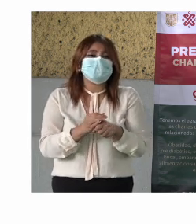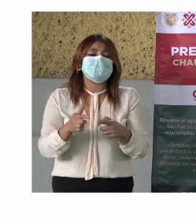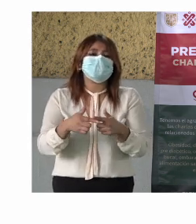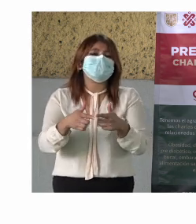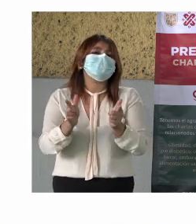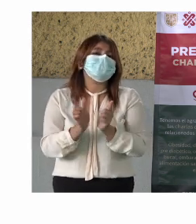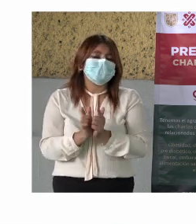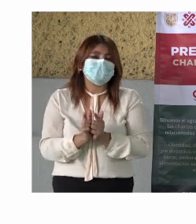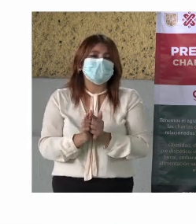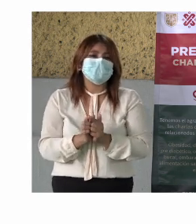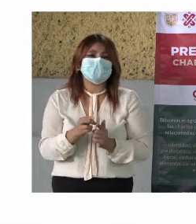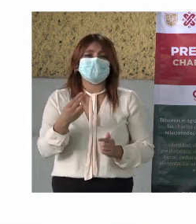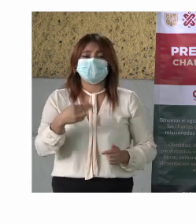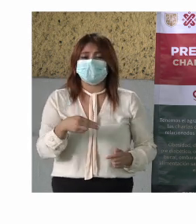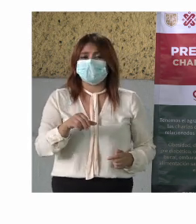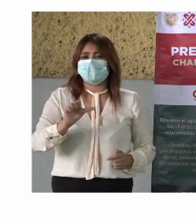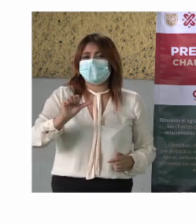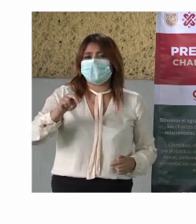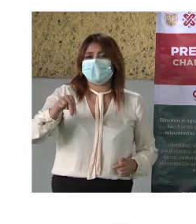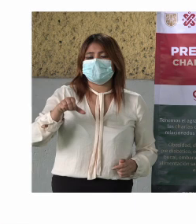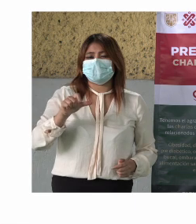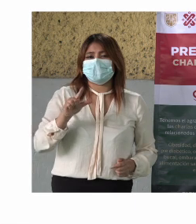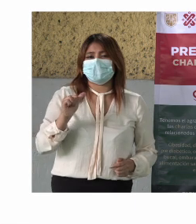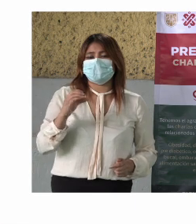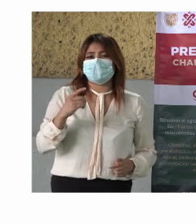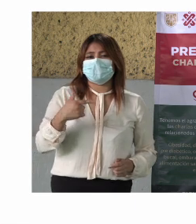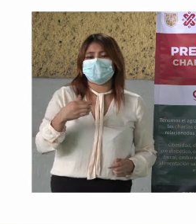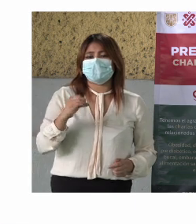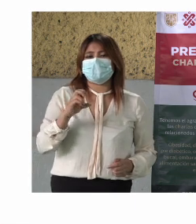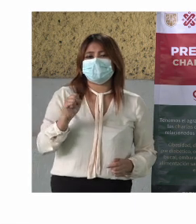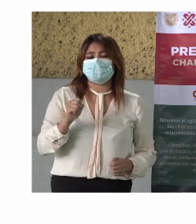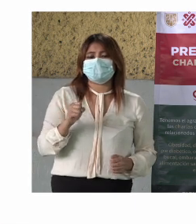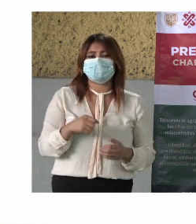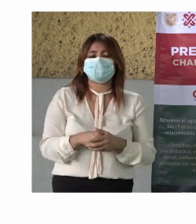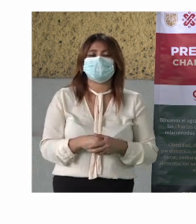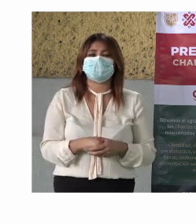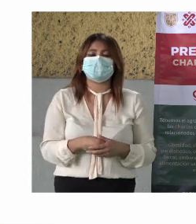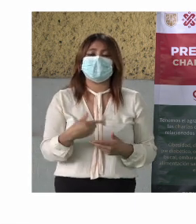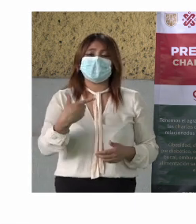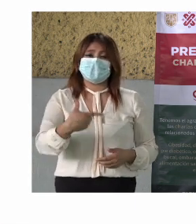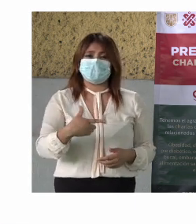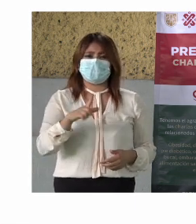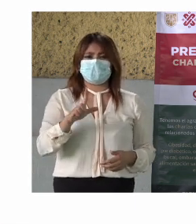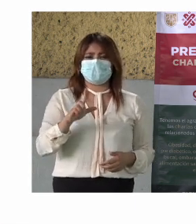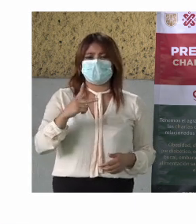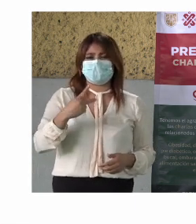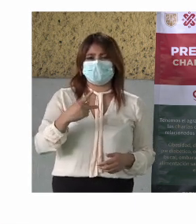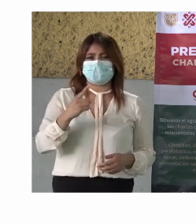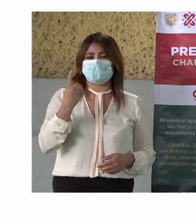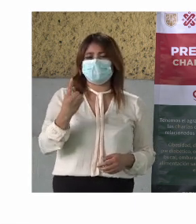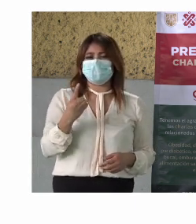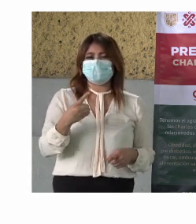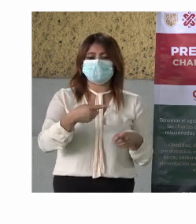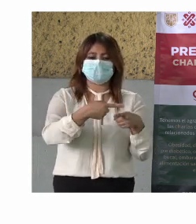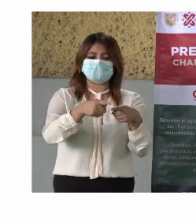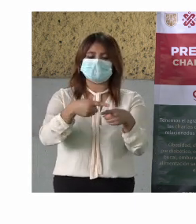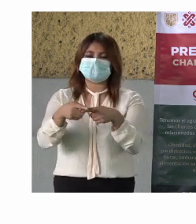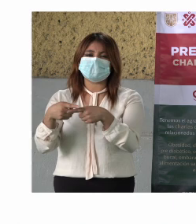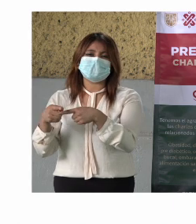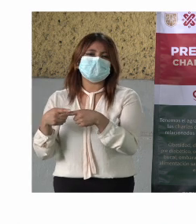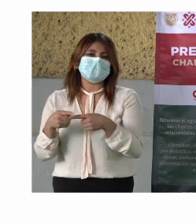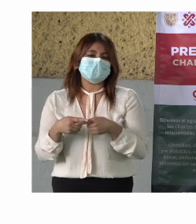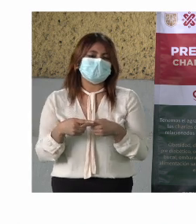grupo de los análogos de GLP-1, nos van a ayudar incluso a bajar de peso, porque van a estar modificando la grasa